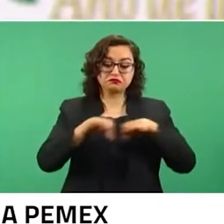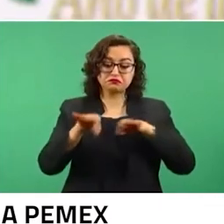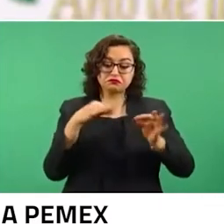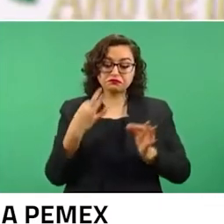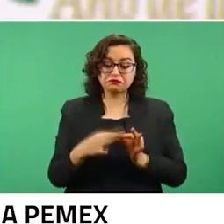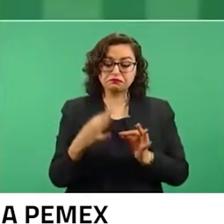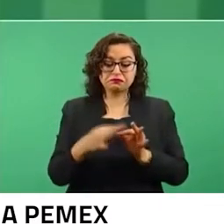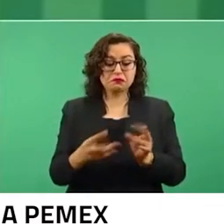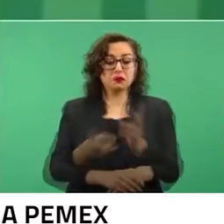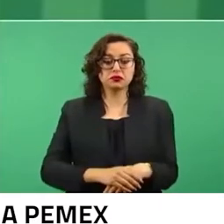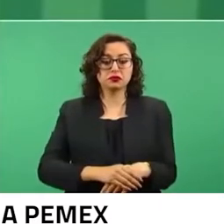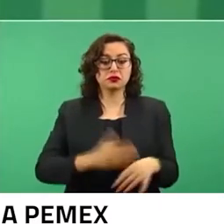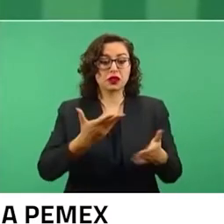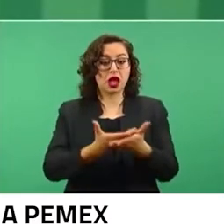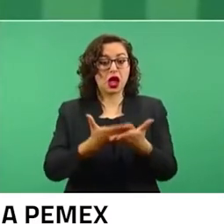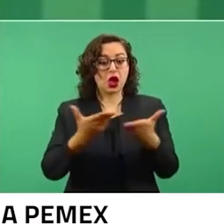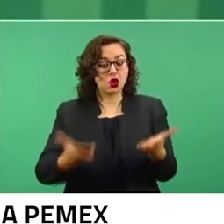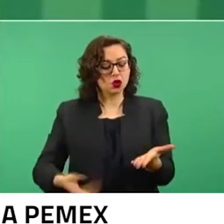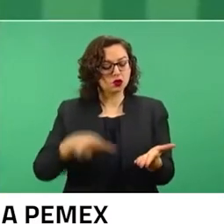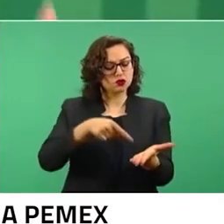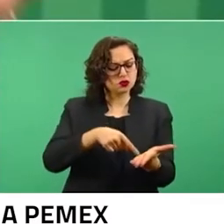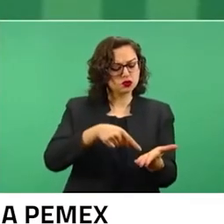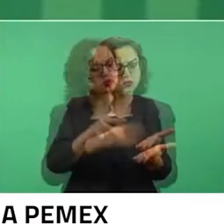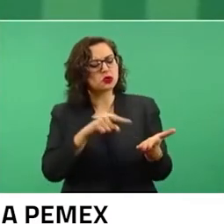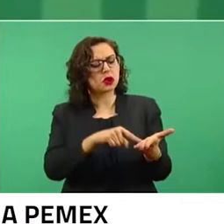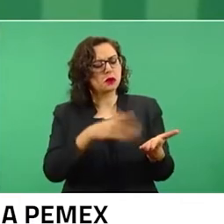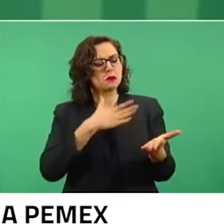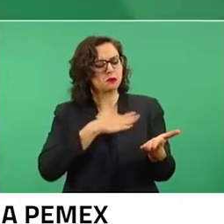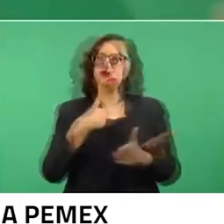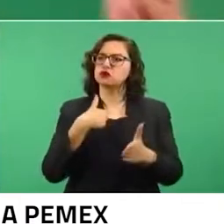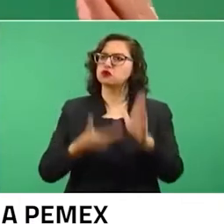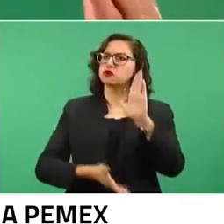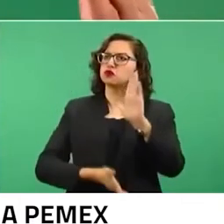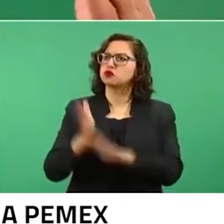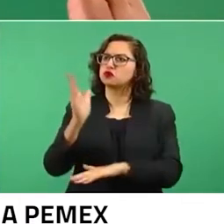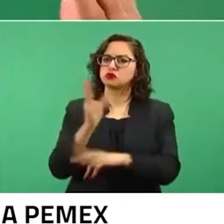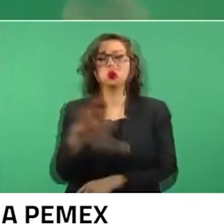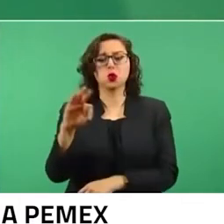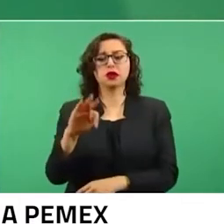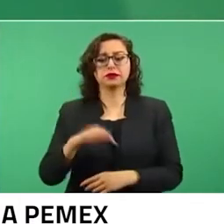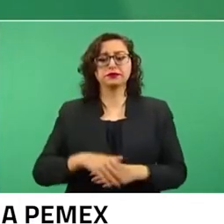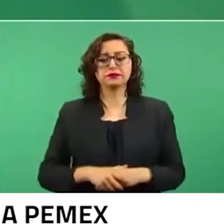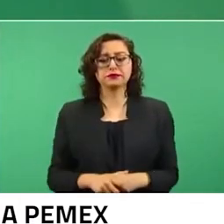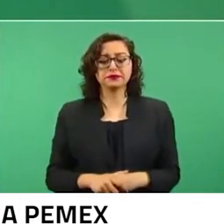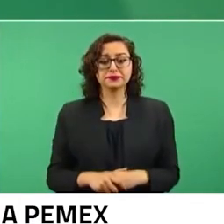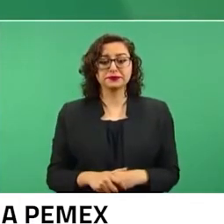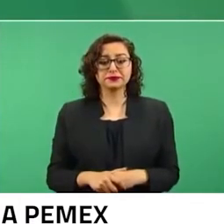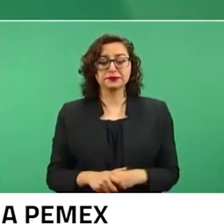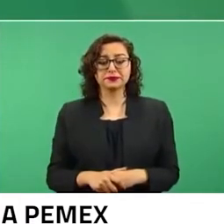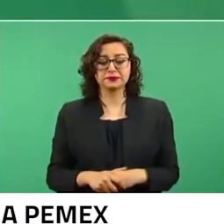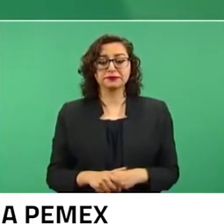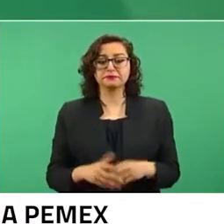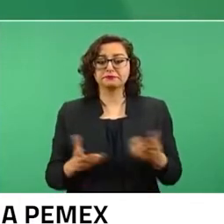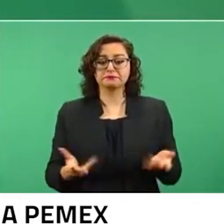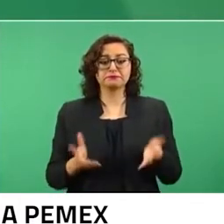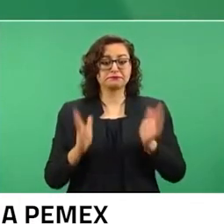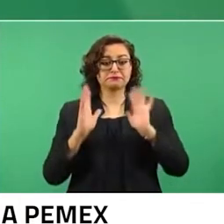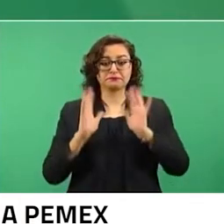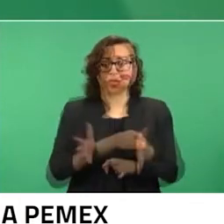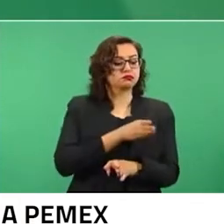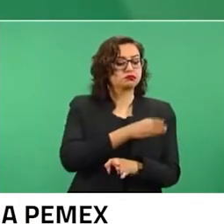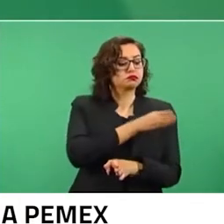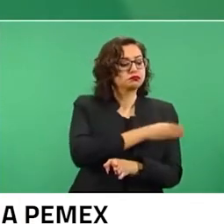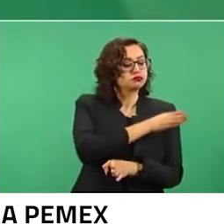al contrato colectivo tenía ese derecho de utilizar todas sus vacaciones